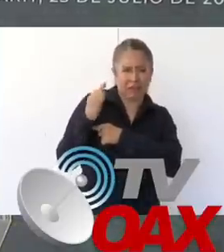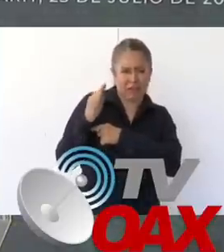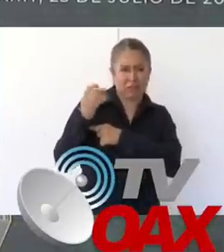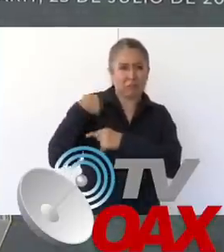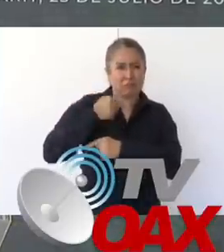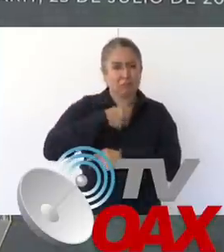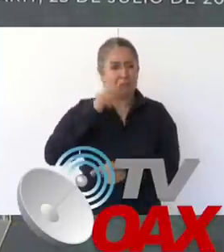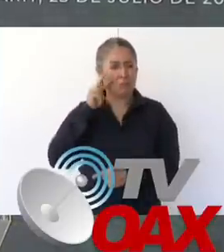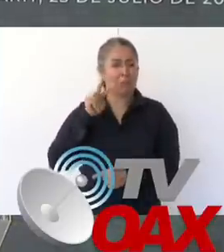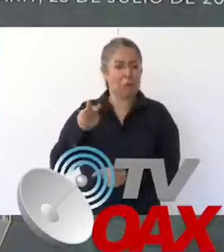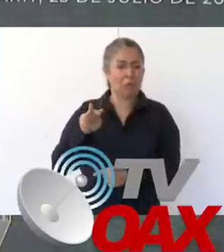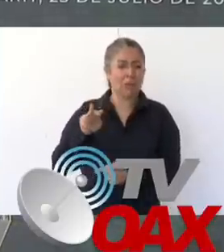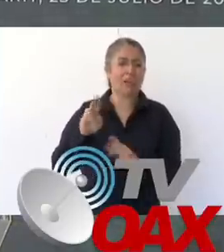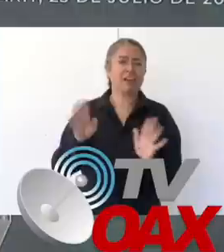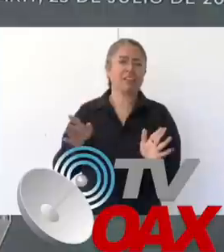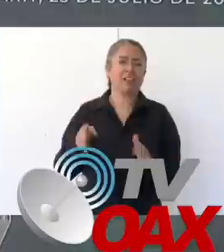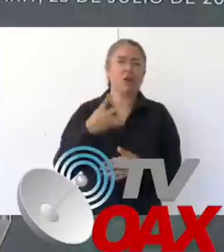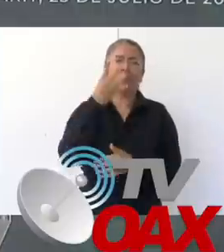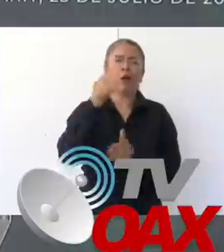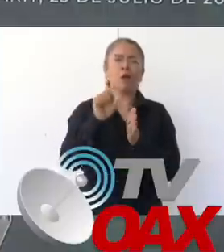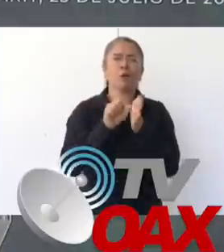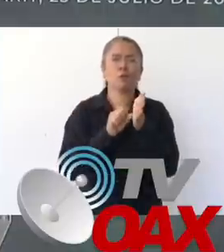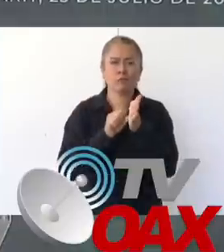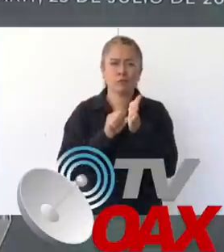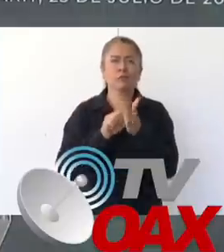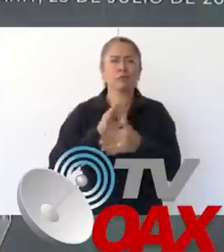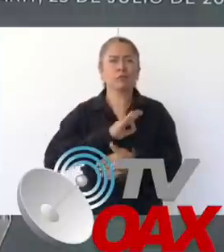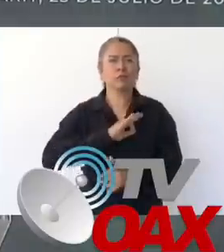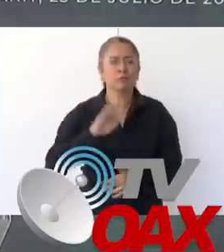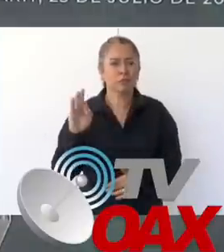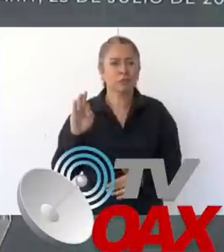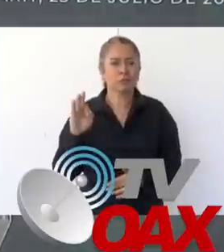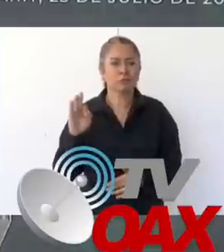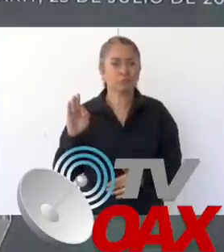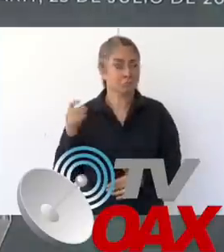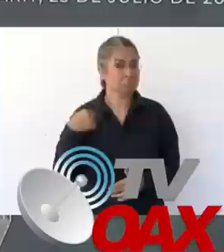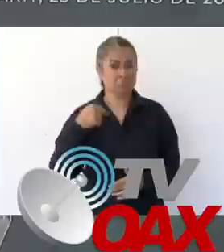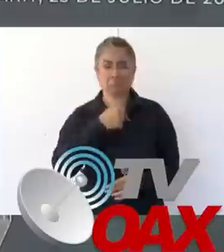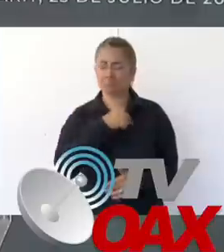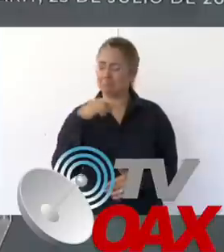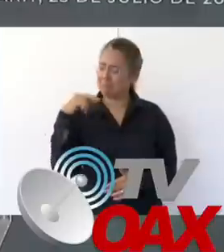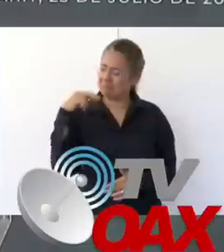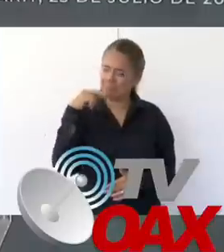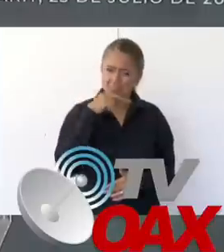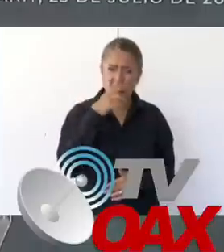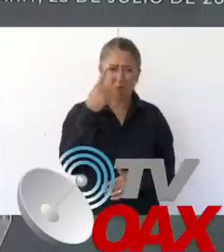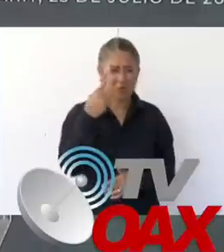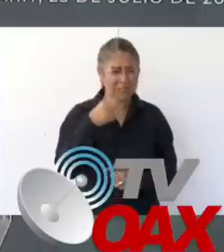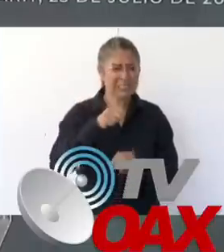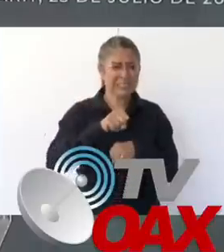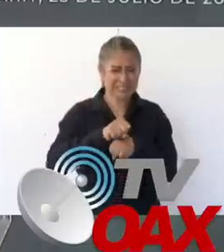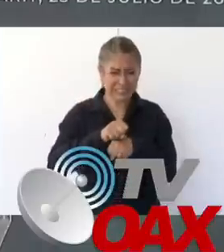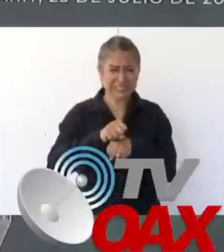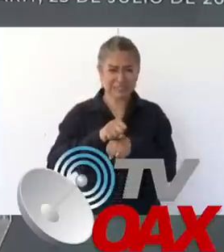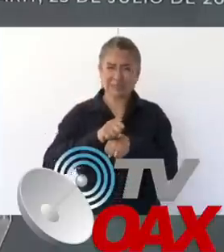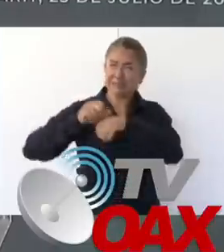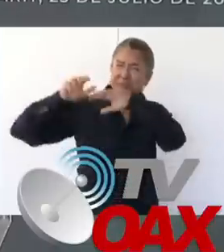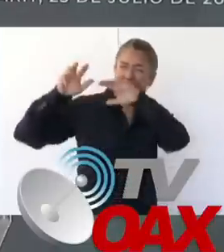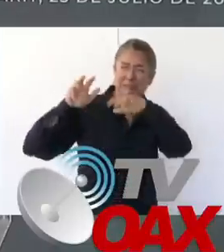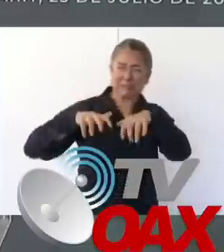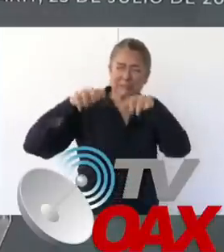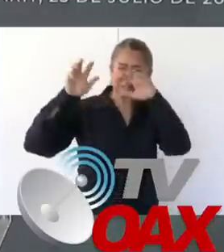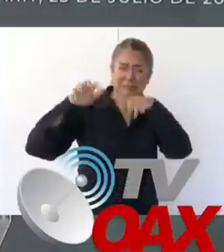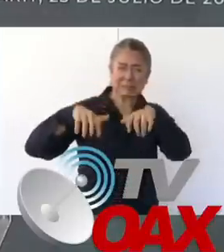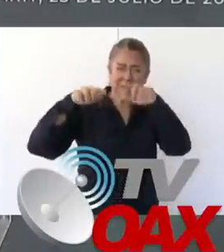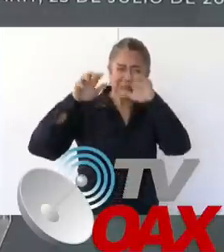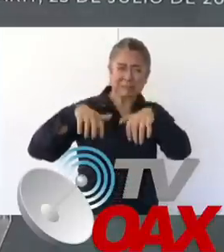para poder cruzar y efectivamente los concluimos. Nos pasamos una semana y sí nos hizo estragos la lluvia, no precisamente